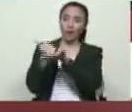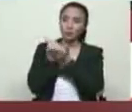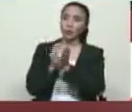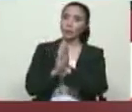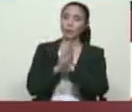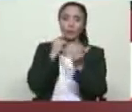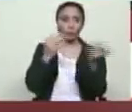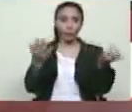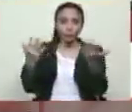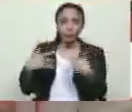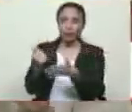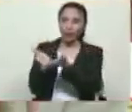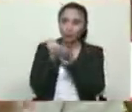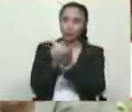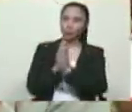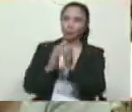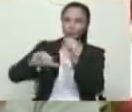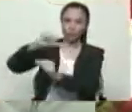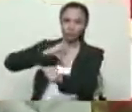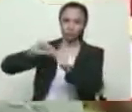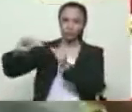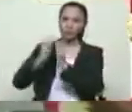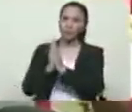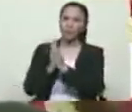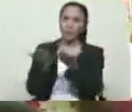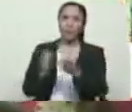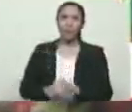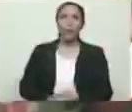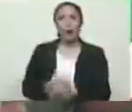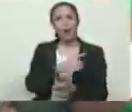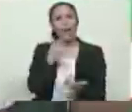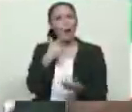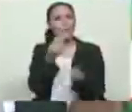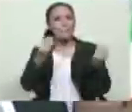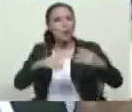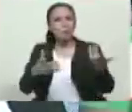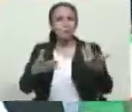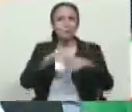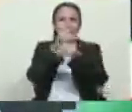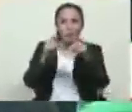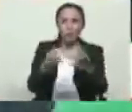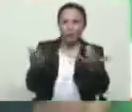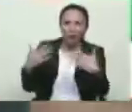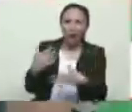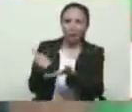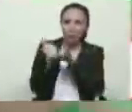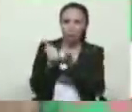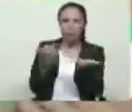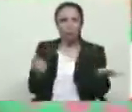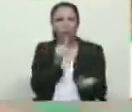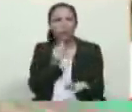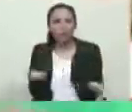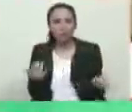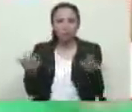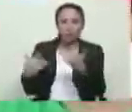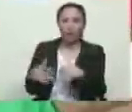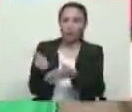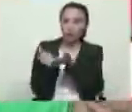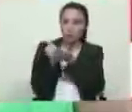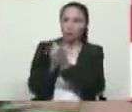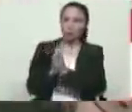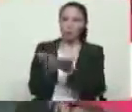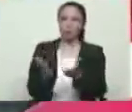del pueblo. ¿Quién más me puede ayudar? ¿A quién más le puedo pedir ayuda yo si no es al pueblo? ¿A quién más le pido yo